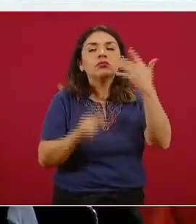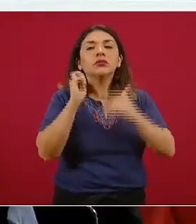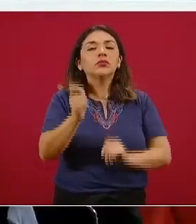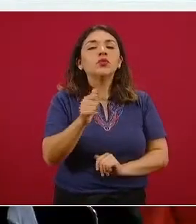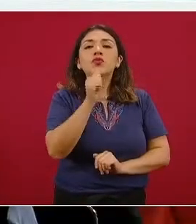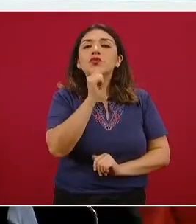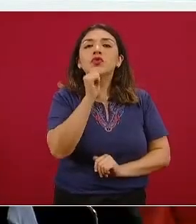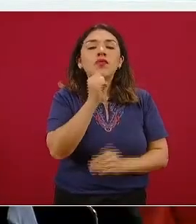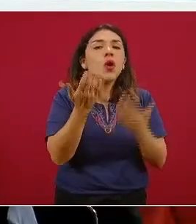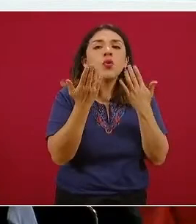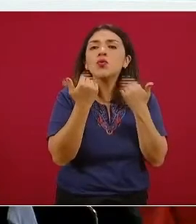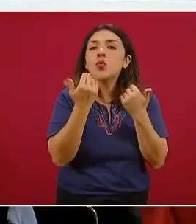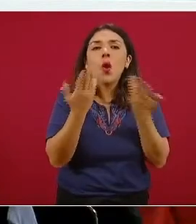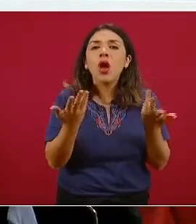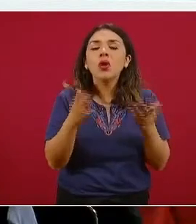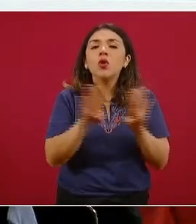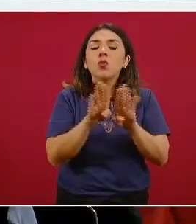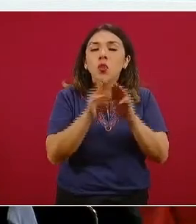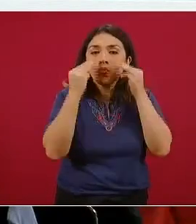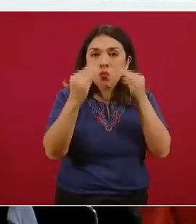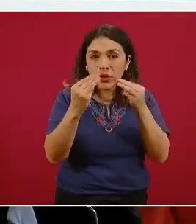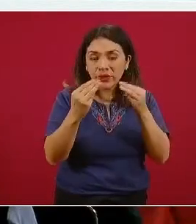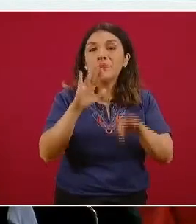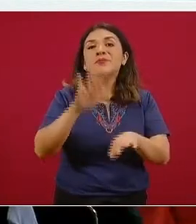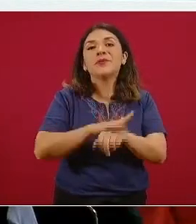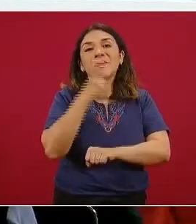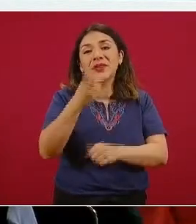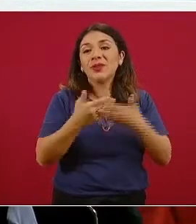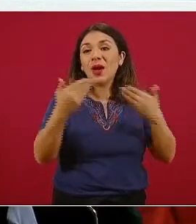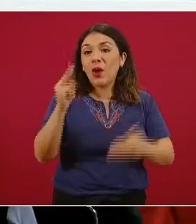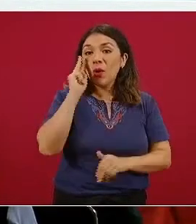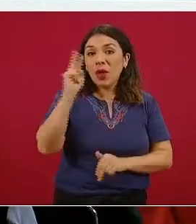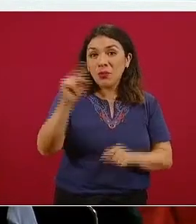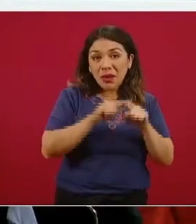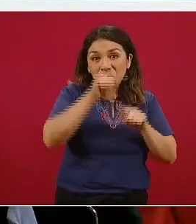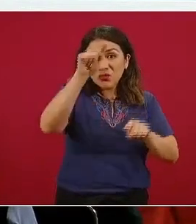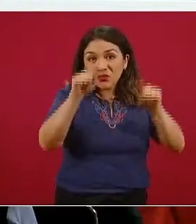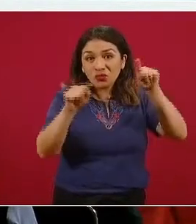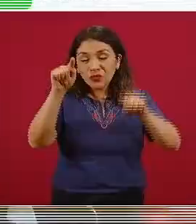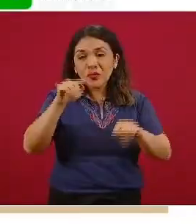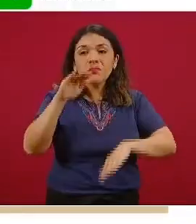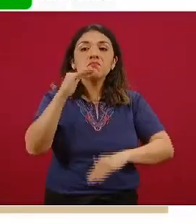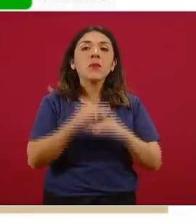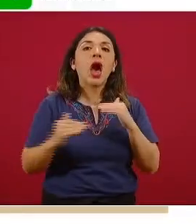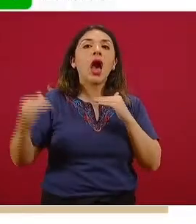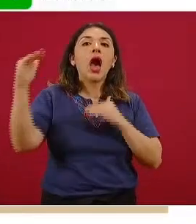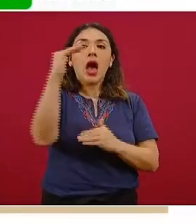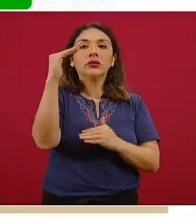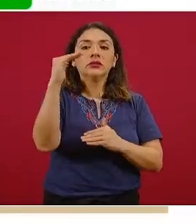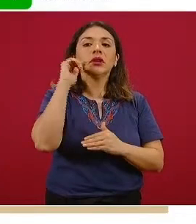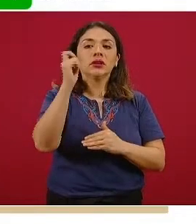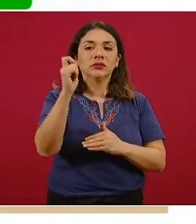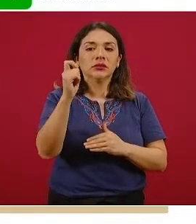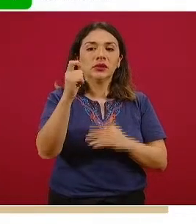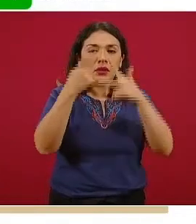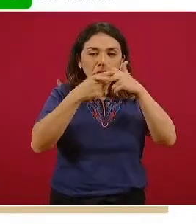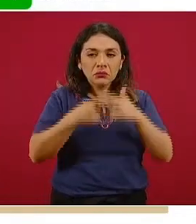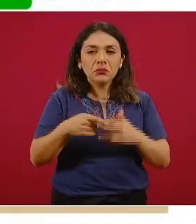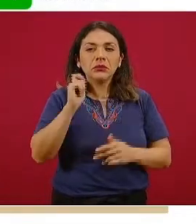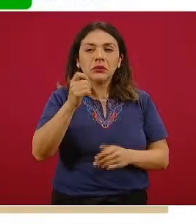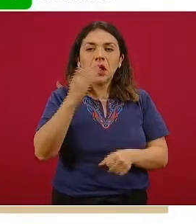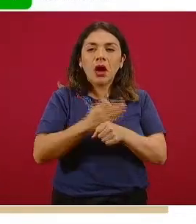no tenían o no tienen una muestra. Por eso entonces ahora la estimación se incrementa en función de la escala. Hablamos